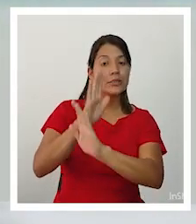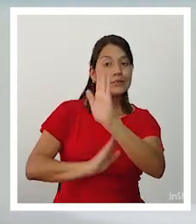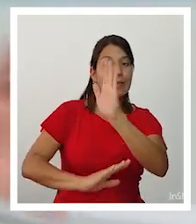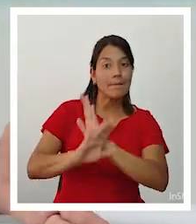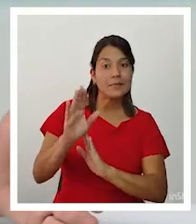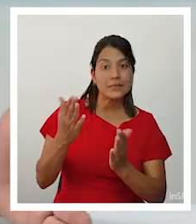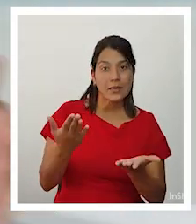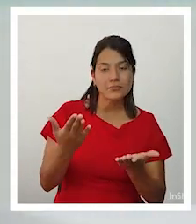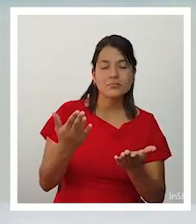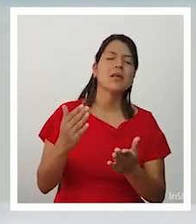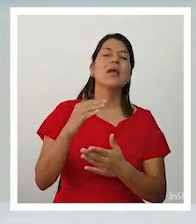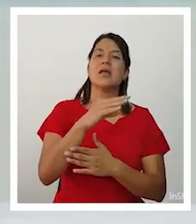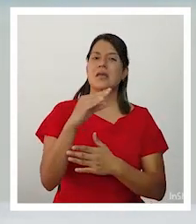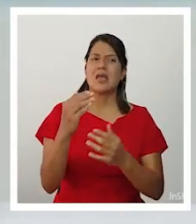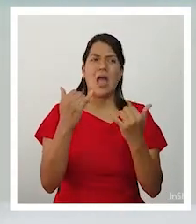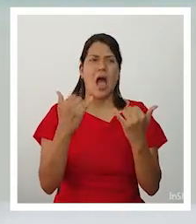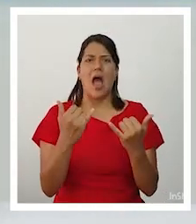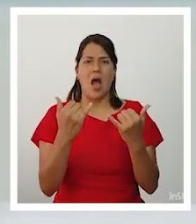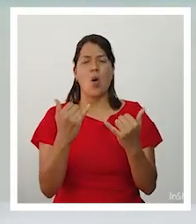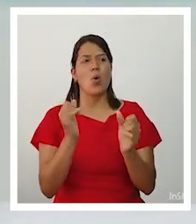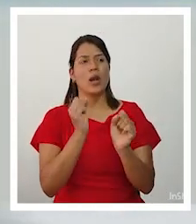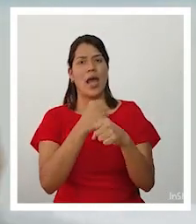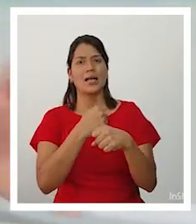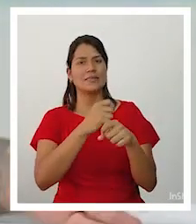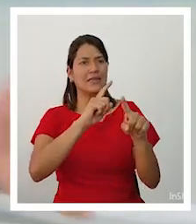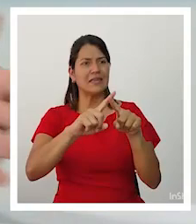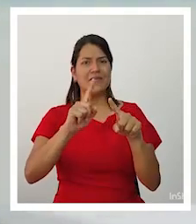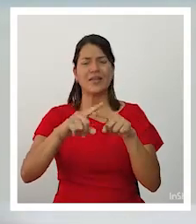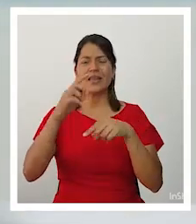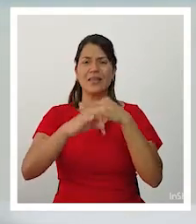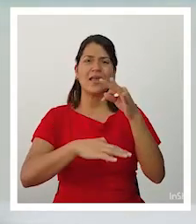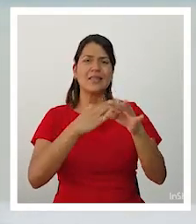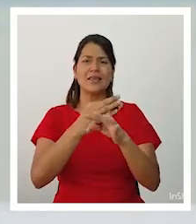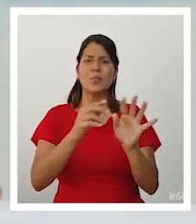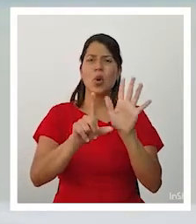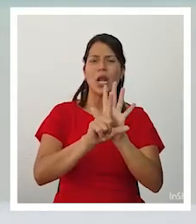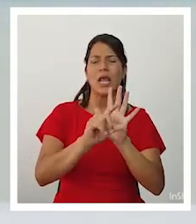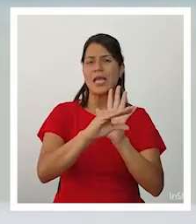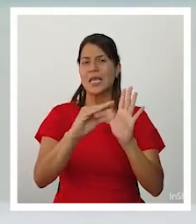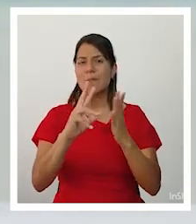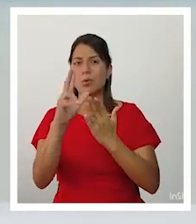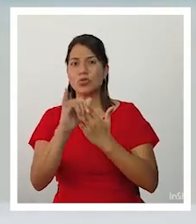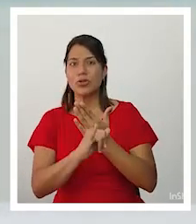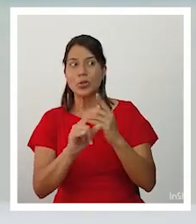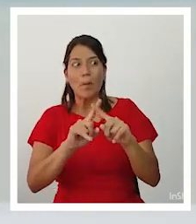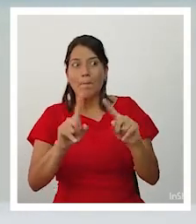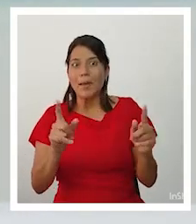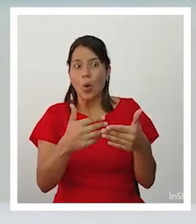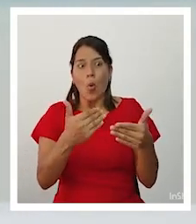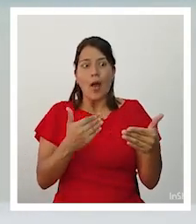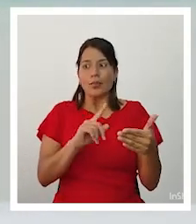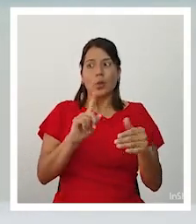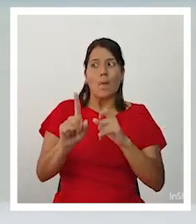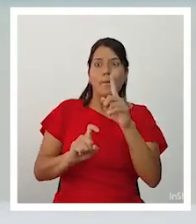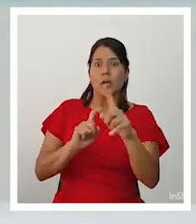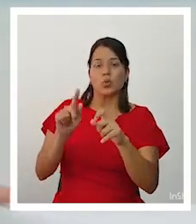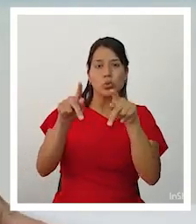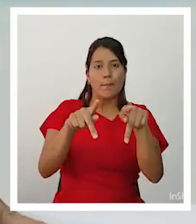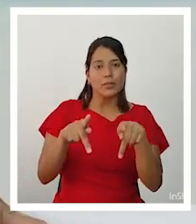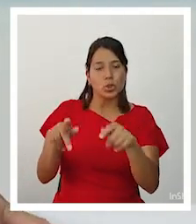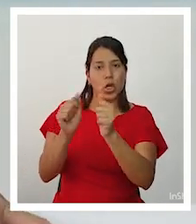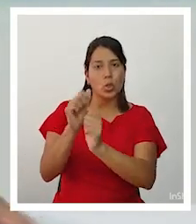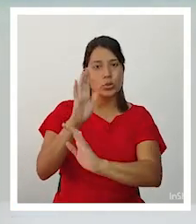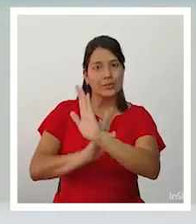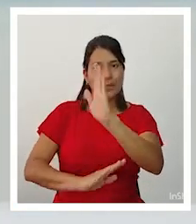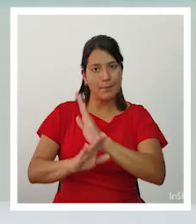discapacidad. Se están formulando diferentes tipos de leyes y de proyectos en donde no se le consulta a la población con discapacidad. Entonces